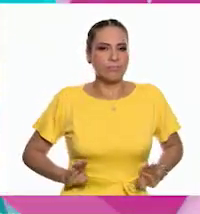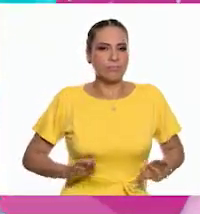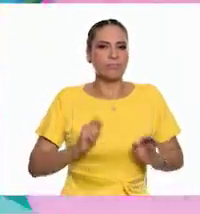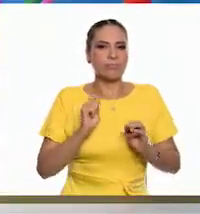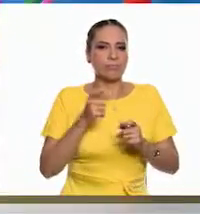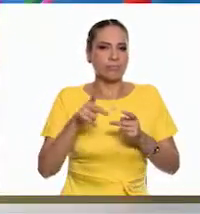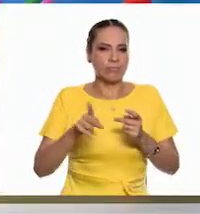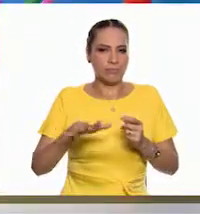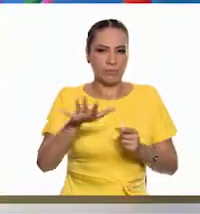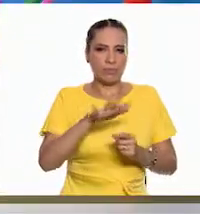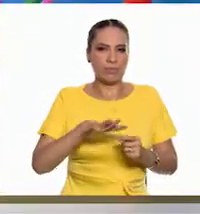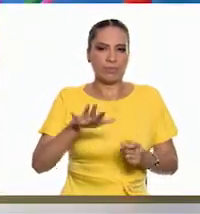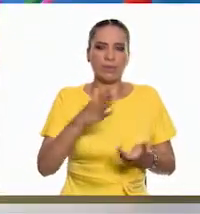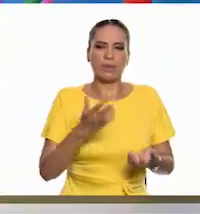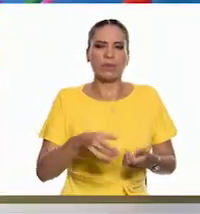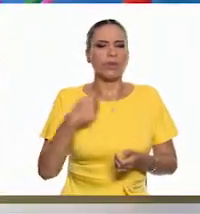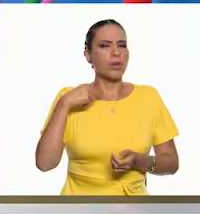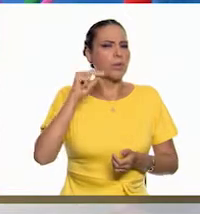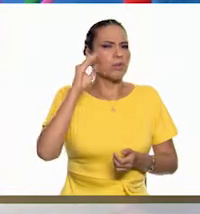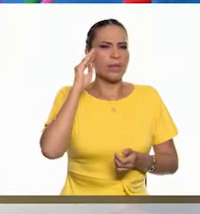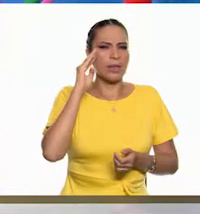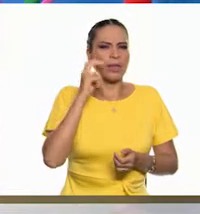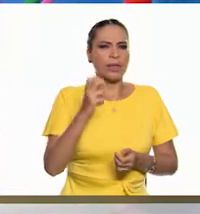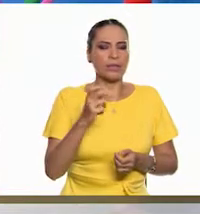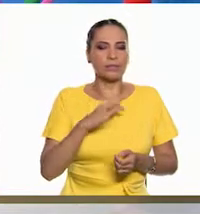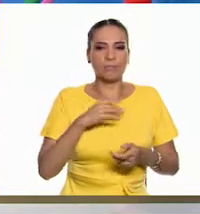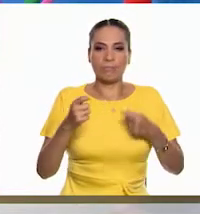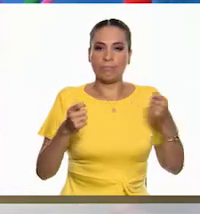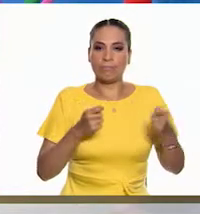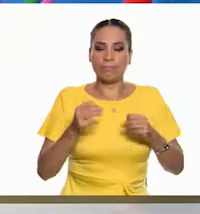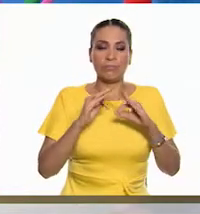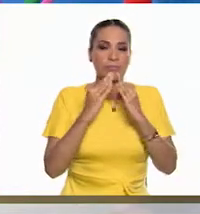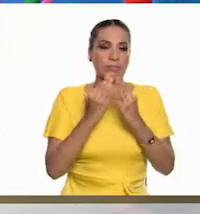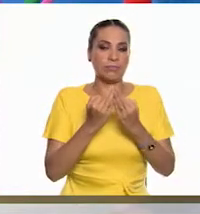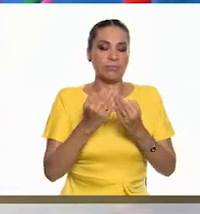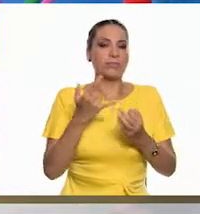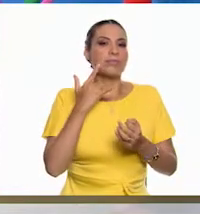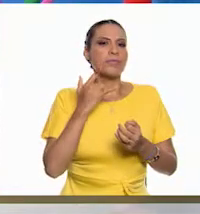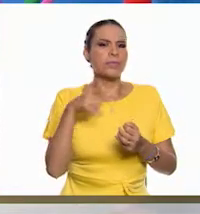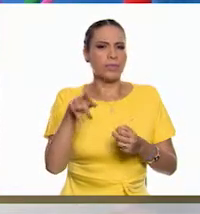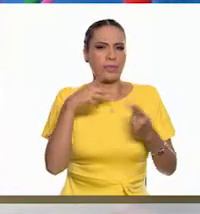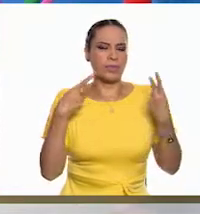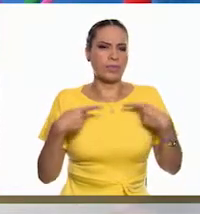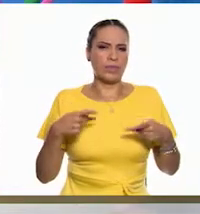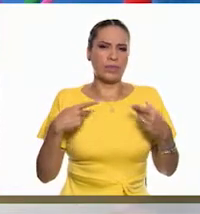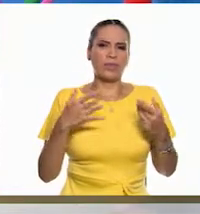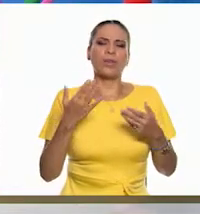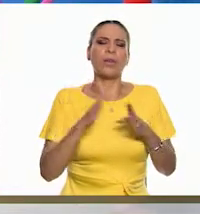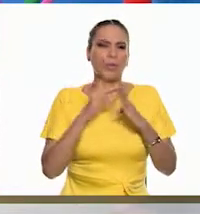población. Maestra, no pensé que también controlaran la forma de entretenimiento de la población. Eso sí que es